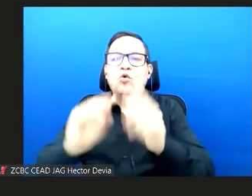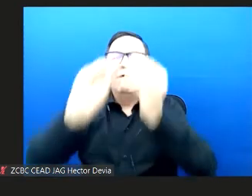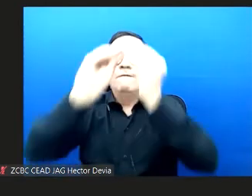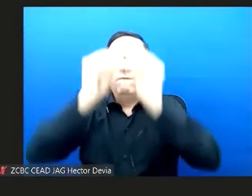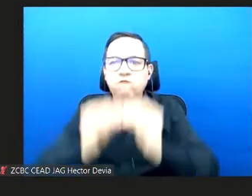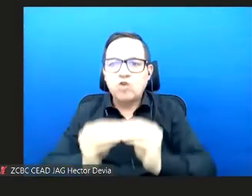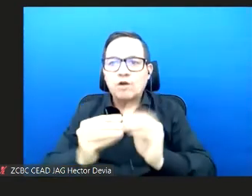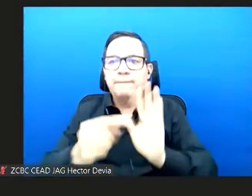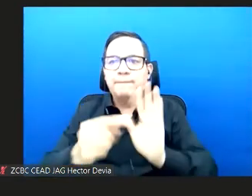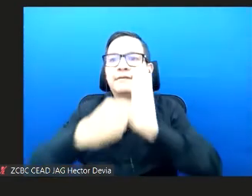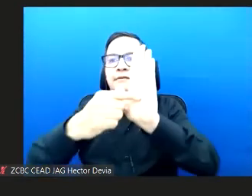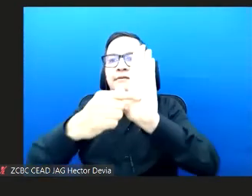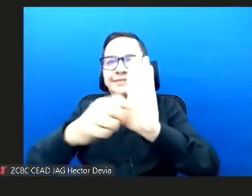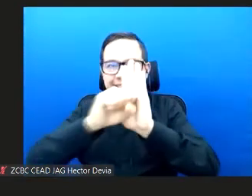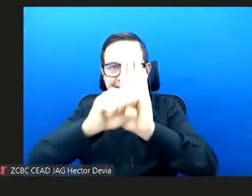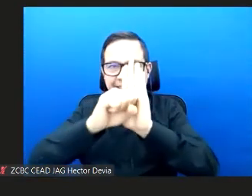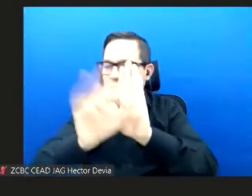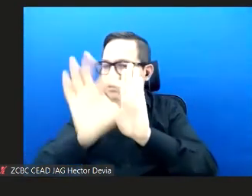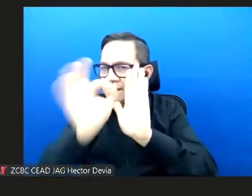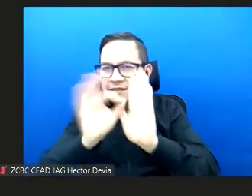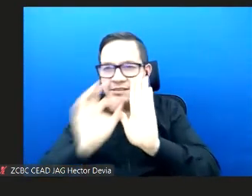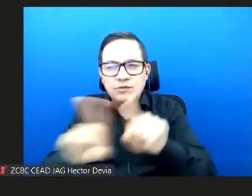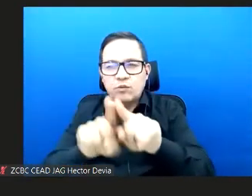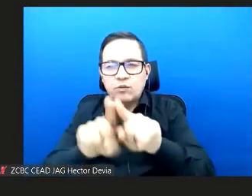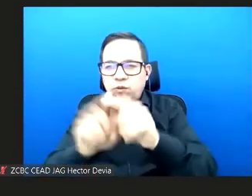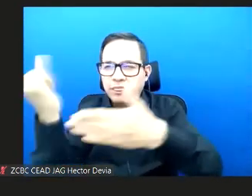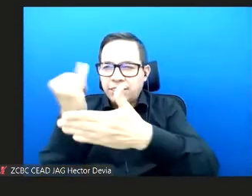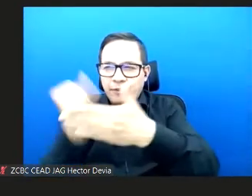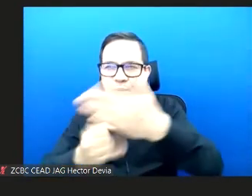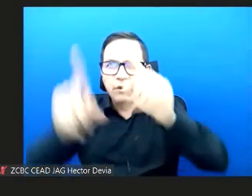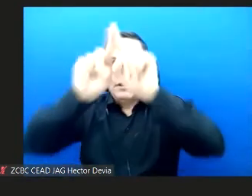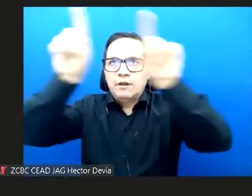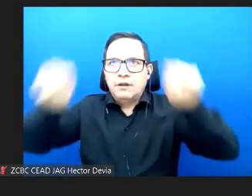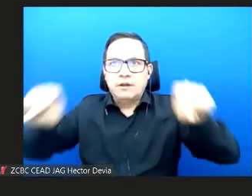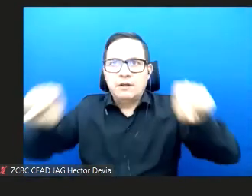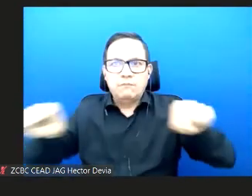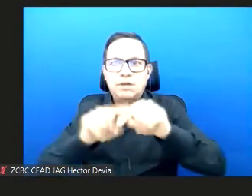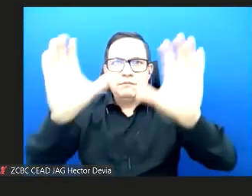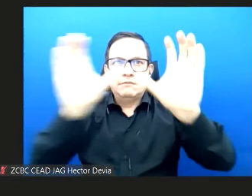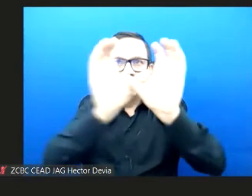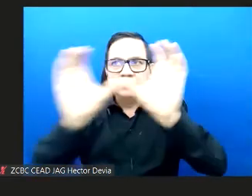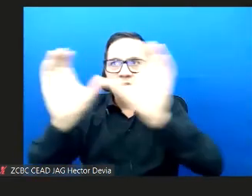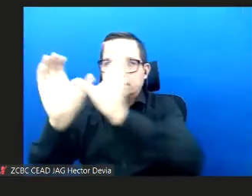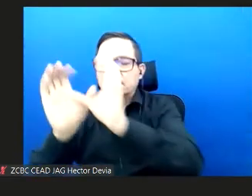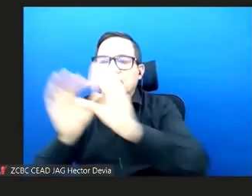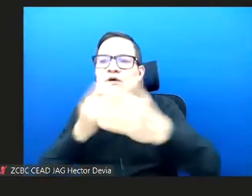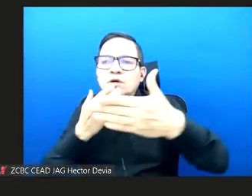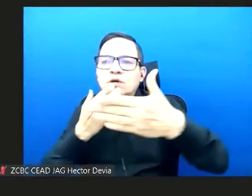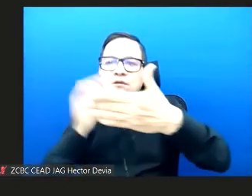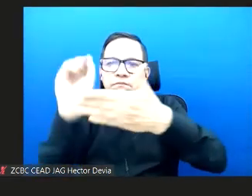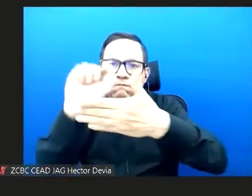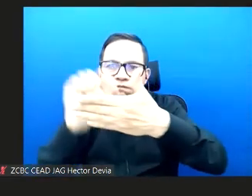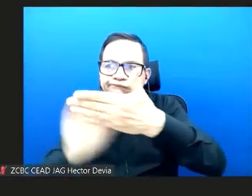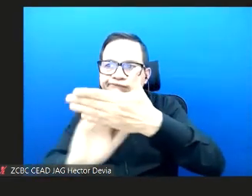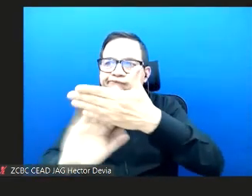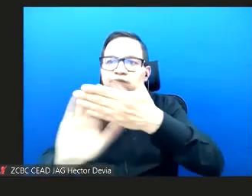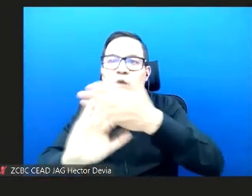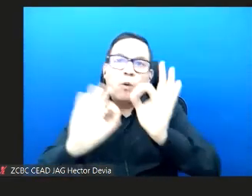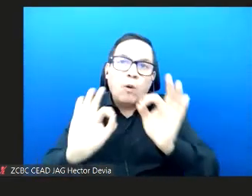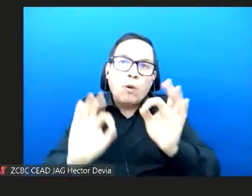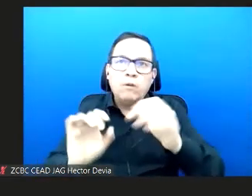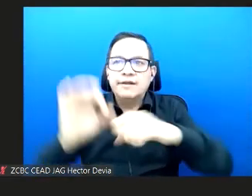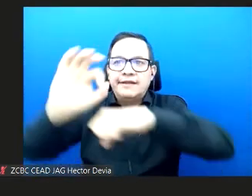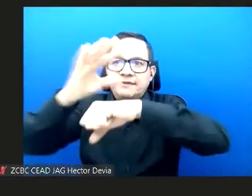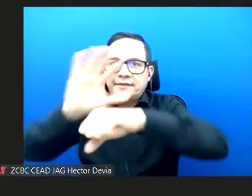de representar. Siempre hagan los bocetos, hagan los dibujitos y coloreen, o si lo hacen digitalmente, pues lo pueden